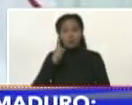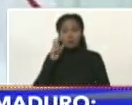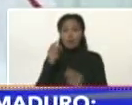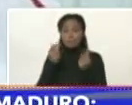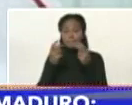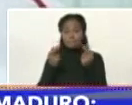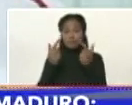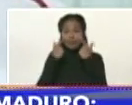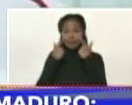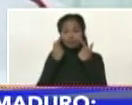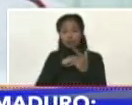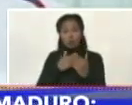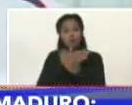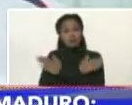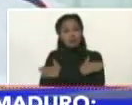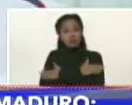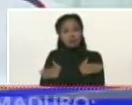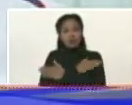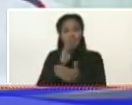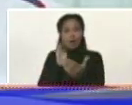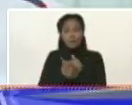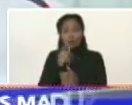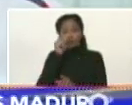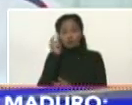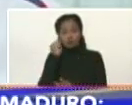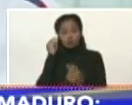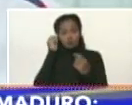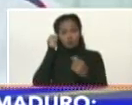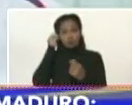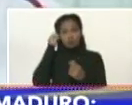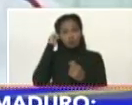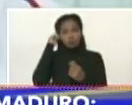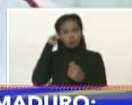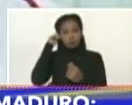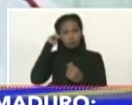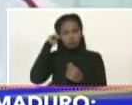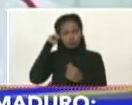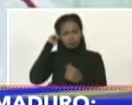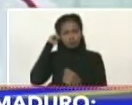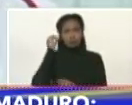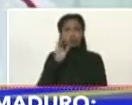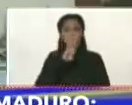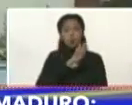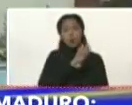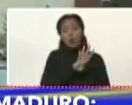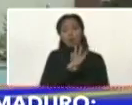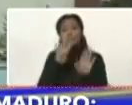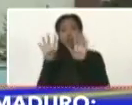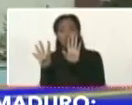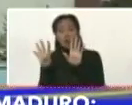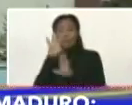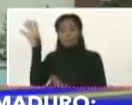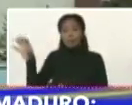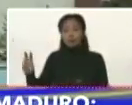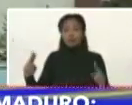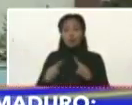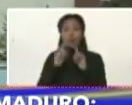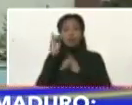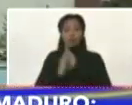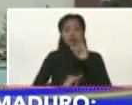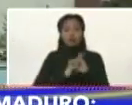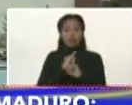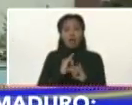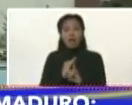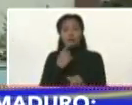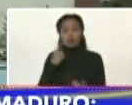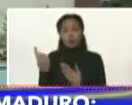eso los felicito, compañeros, compañeras de 49 países, por este encuentro internacional. Y quiero pasar